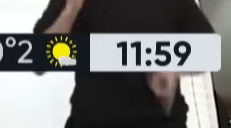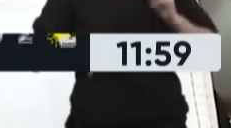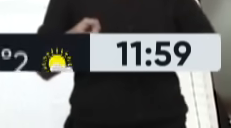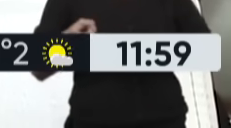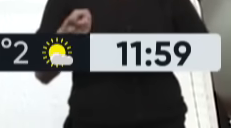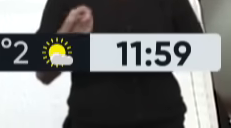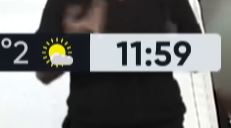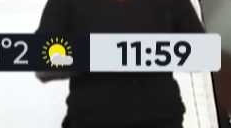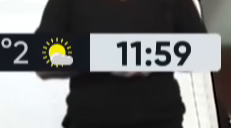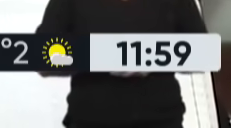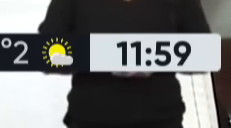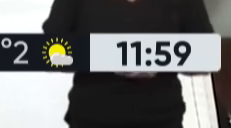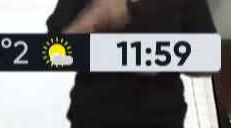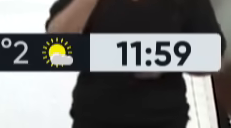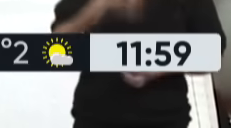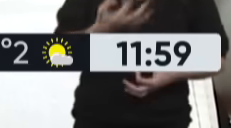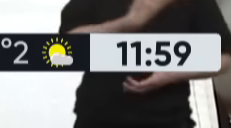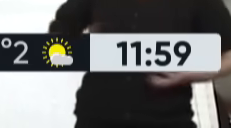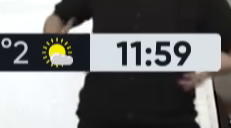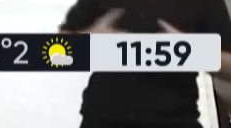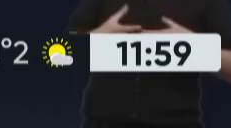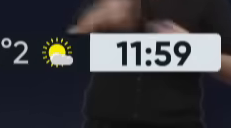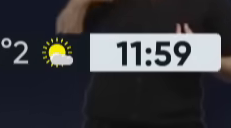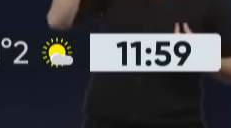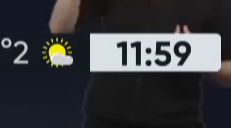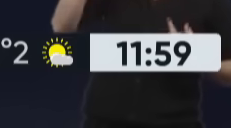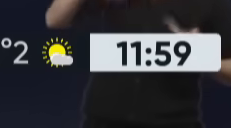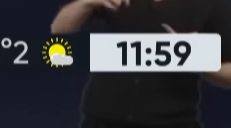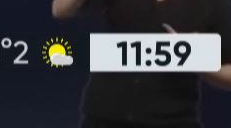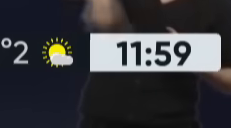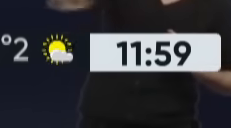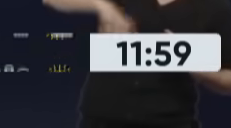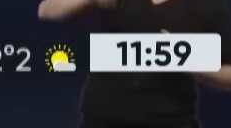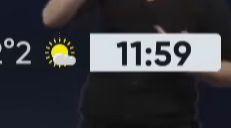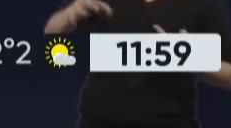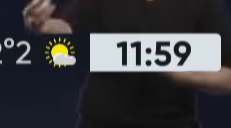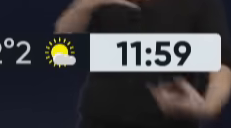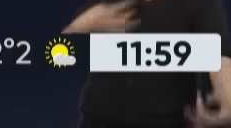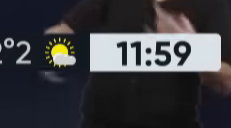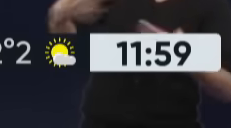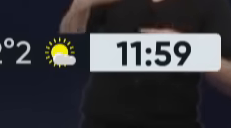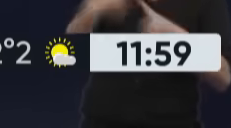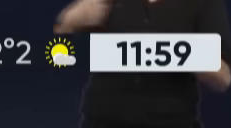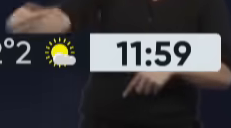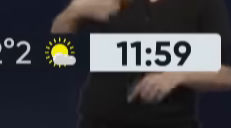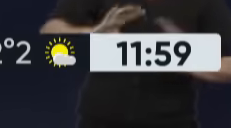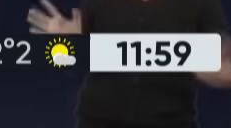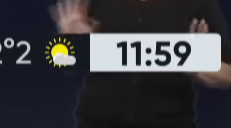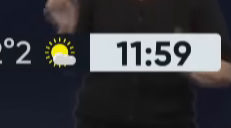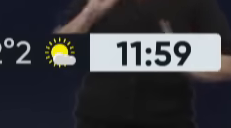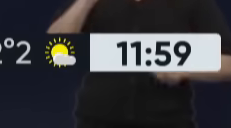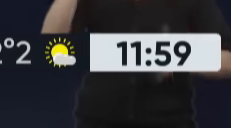realidad nos están atacando porque son opositores simplemente? Okay, o sea, la ahí prensa... te entendí el punto. Eso. Gracias, No, a ver, primero una aclaración